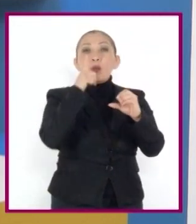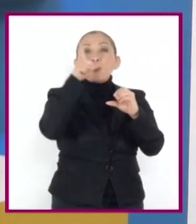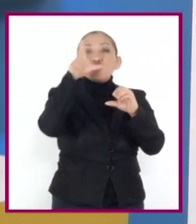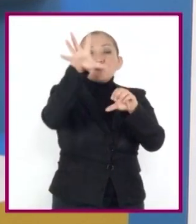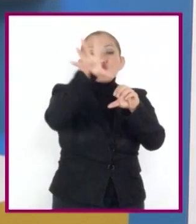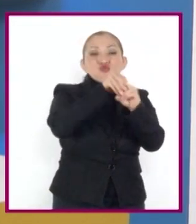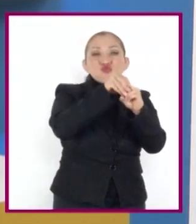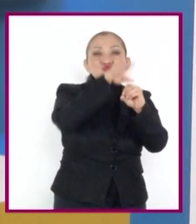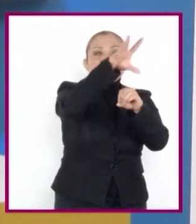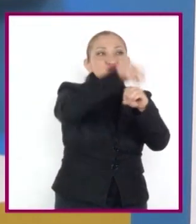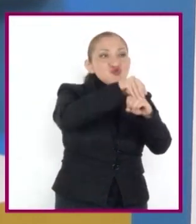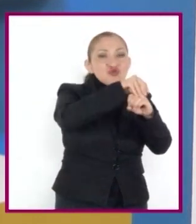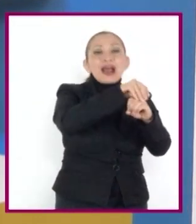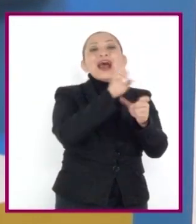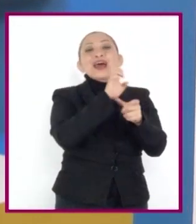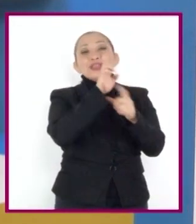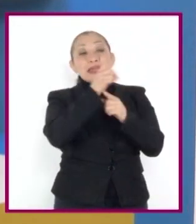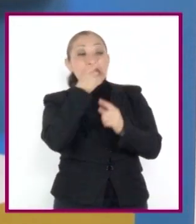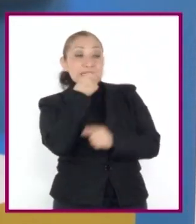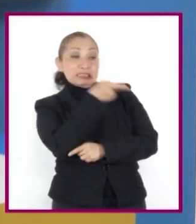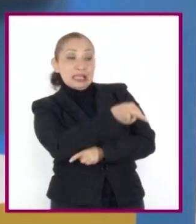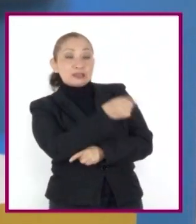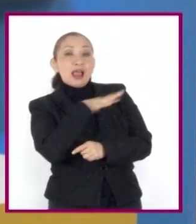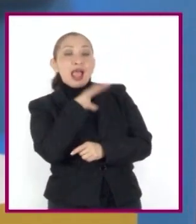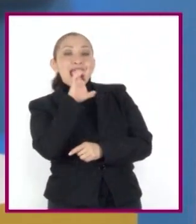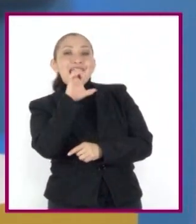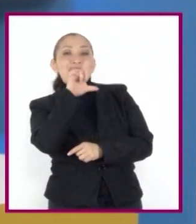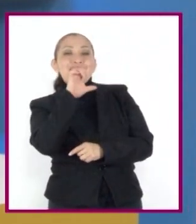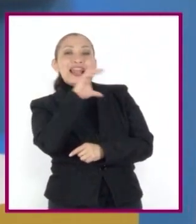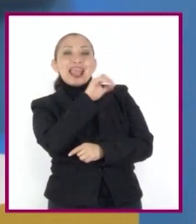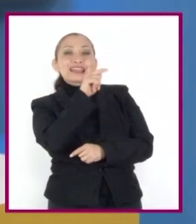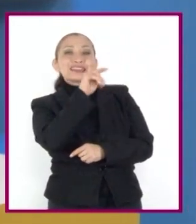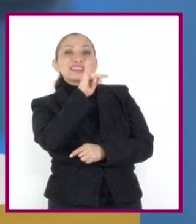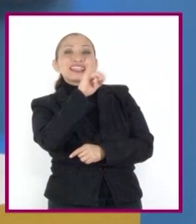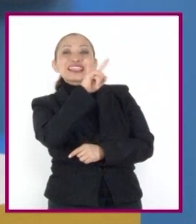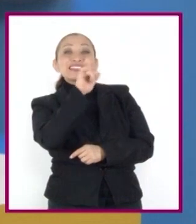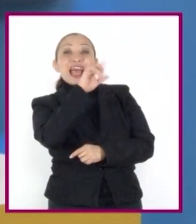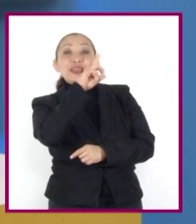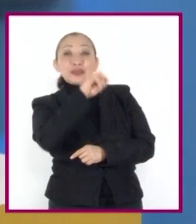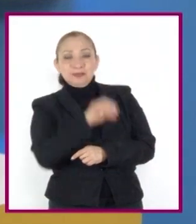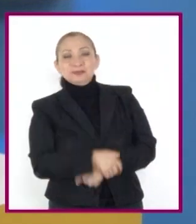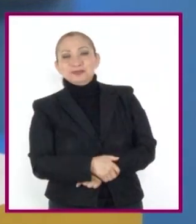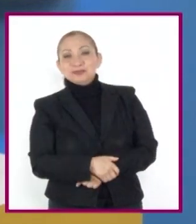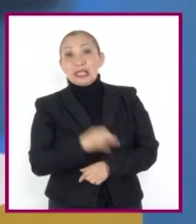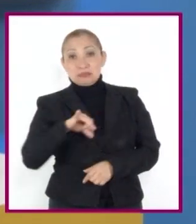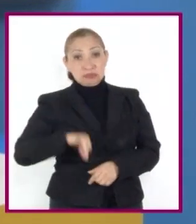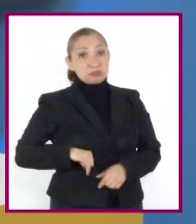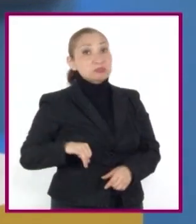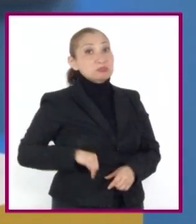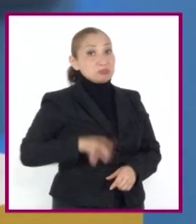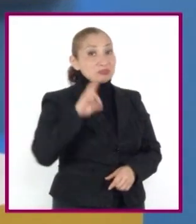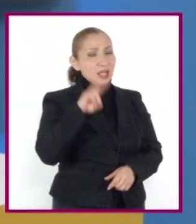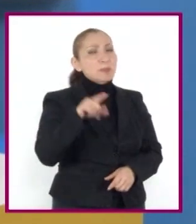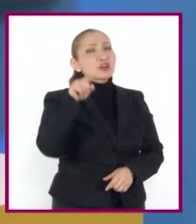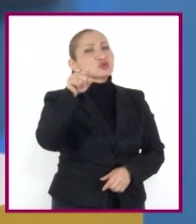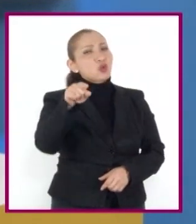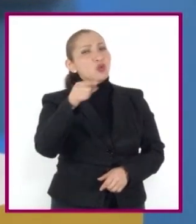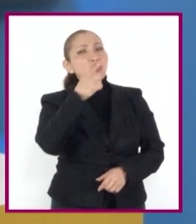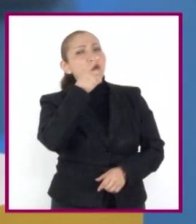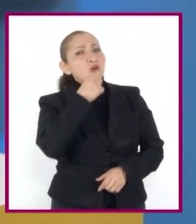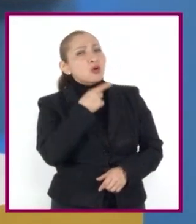eléctricas. Entonces, se dice que se ha electrizado. Es muy interesante todo esto, maestra, pero usted nos